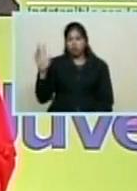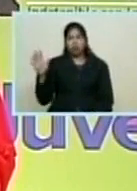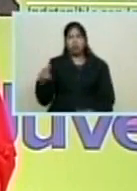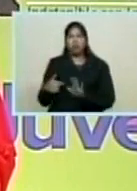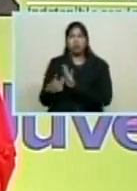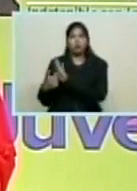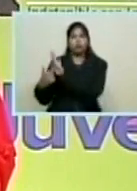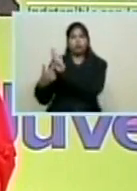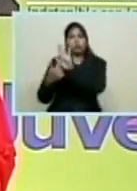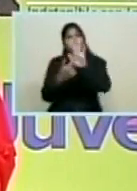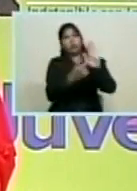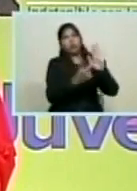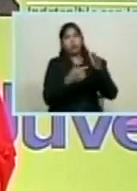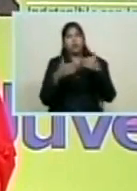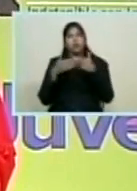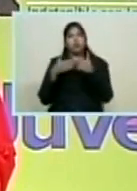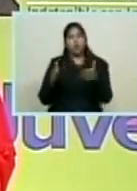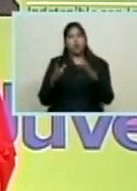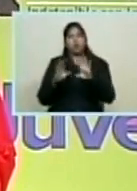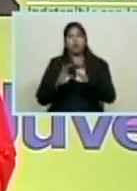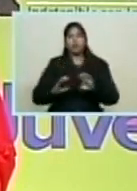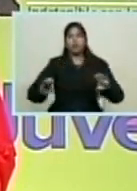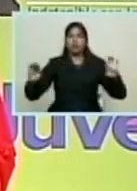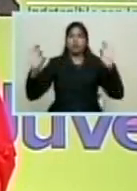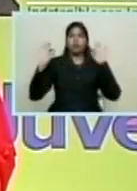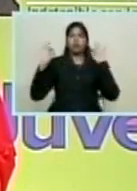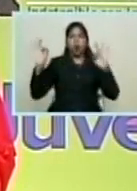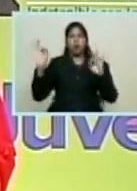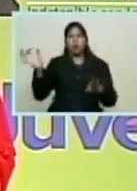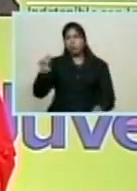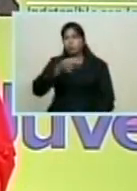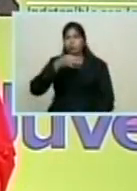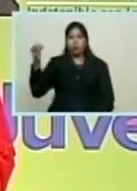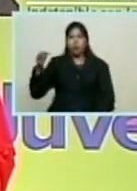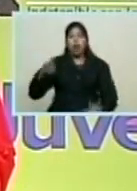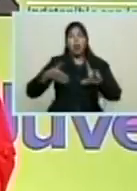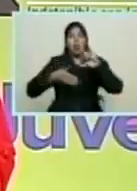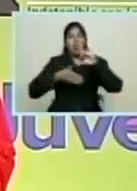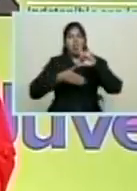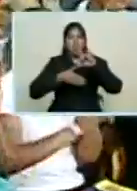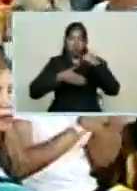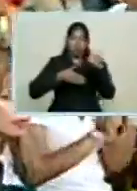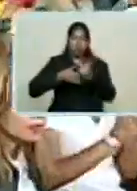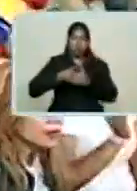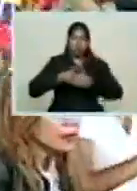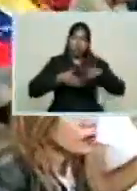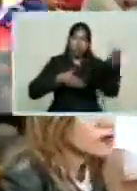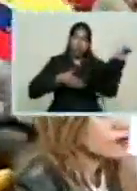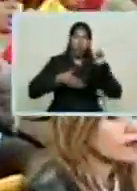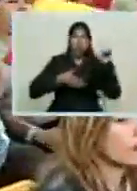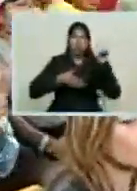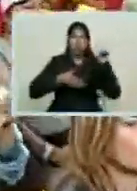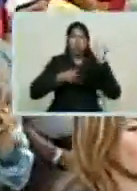la mejor educación pública, gratuita y de calidad de toda América Latina y el Caribe.